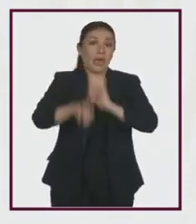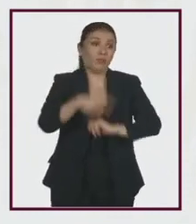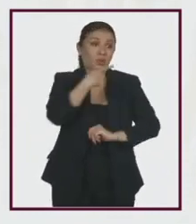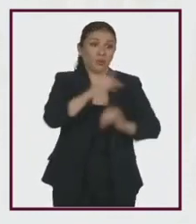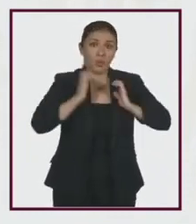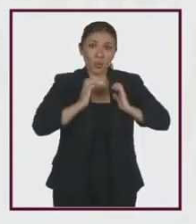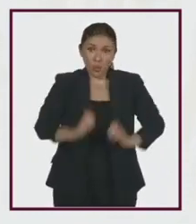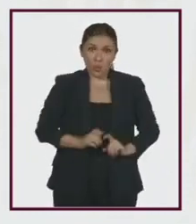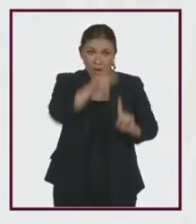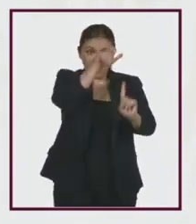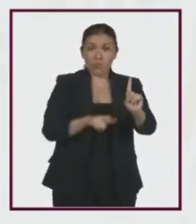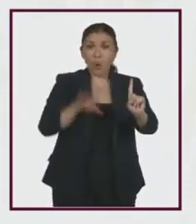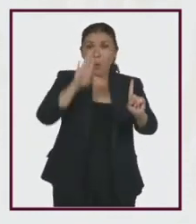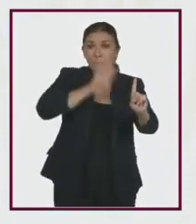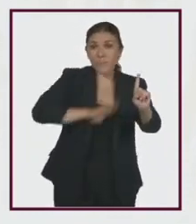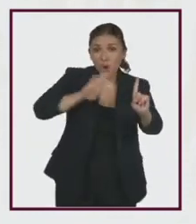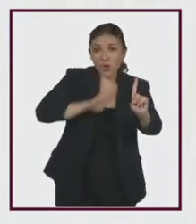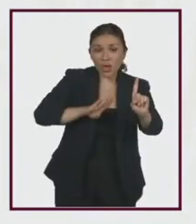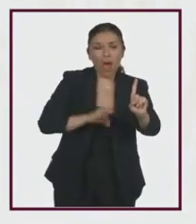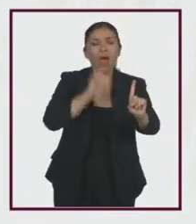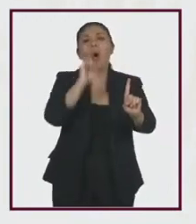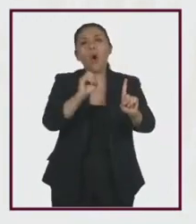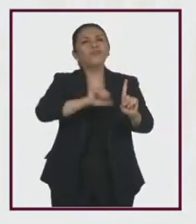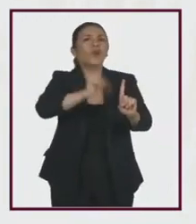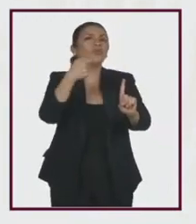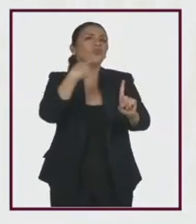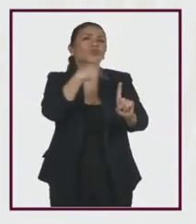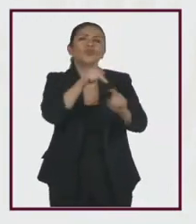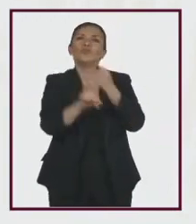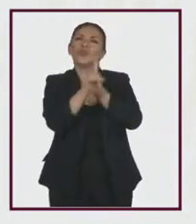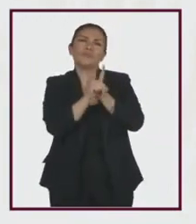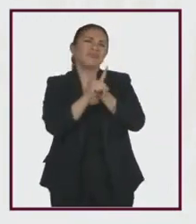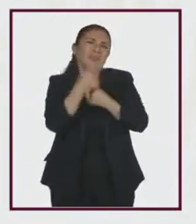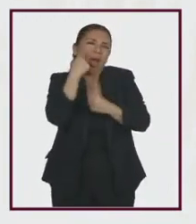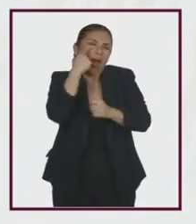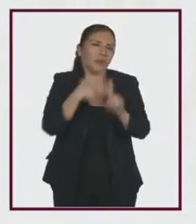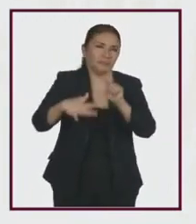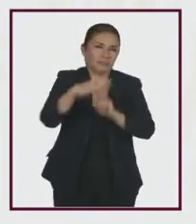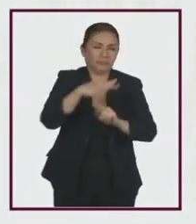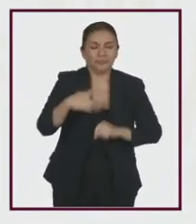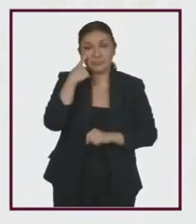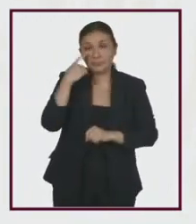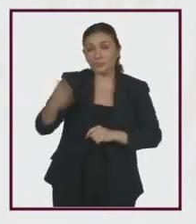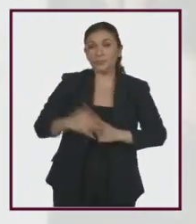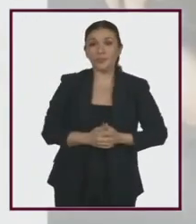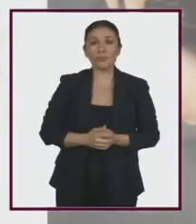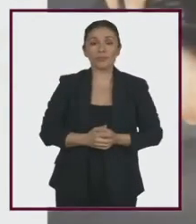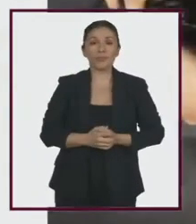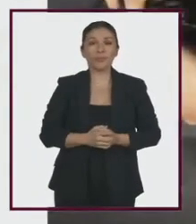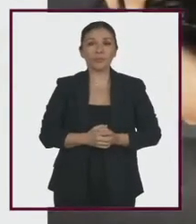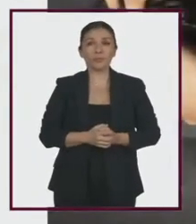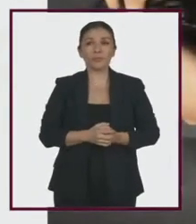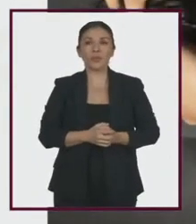hasta dificultades en general. Entonces, me pasas la siguiente, por favor.